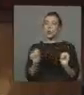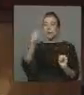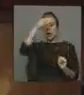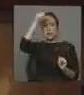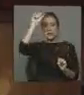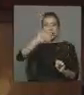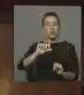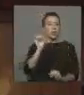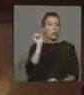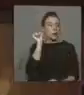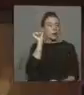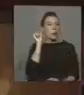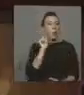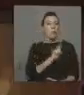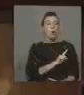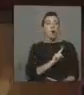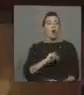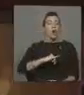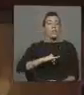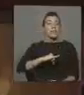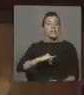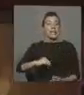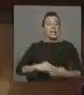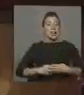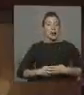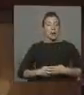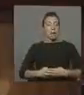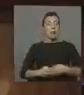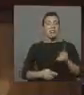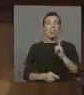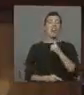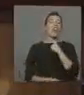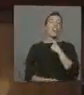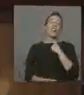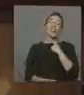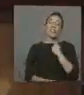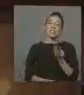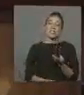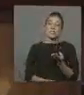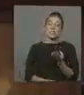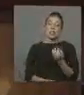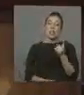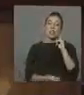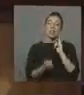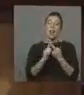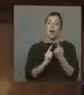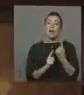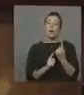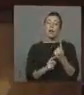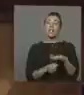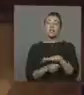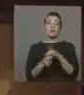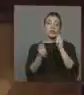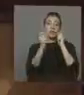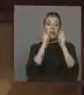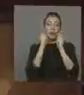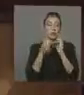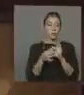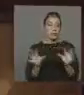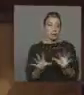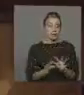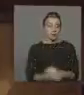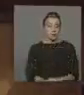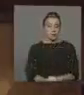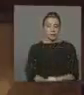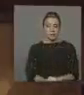a una mujer por no perseverar en un embarazo que no desea y que la sitúa en una posición extrema.